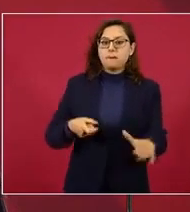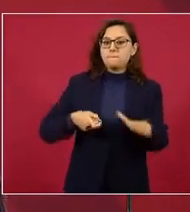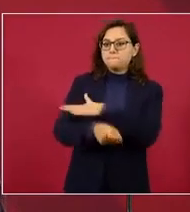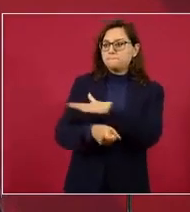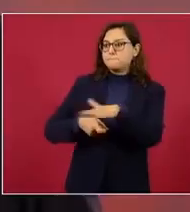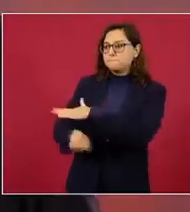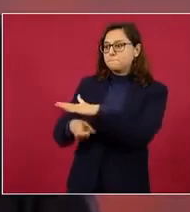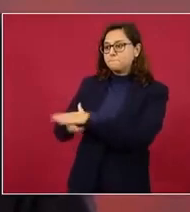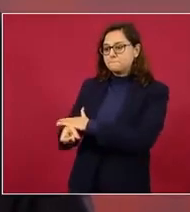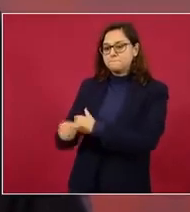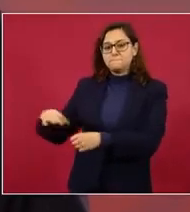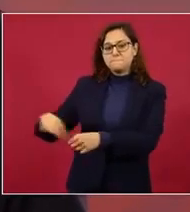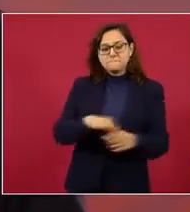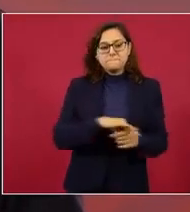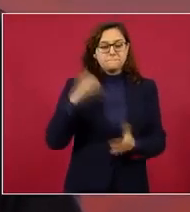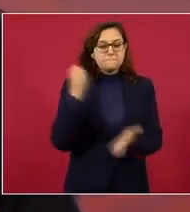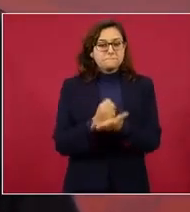energética.